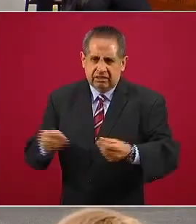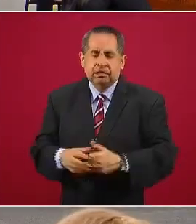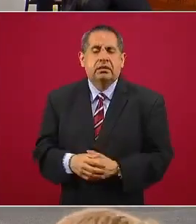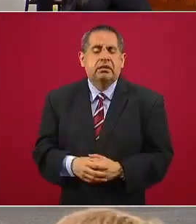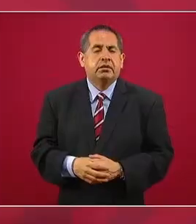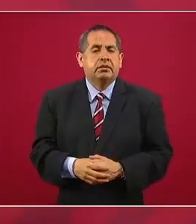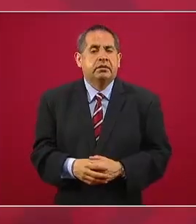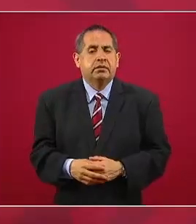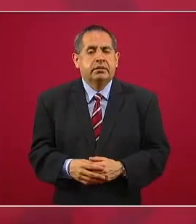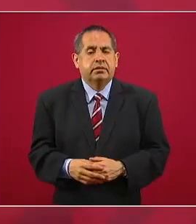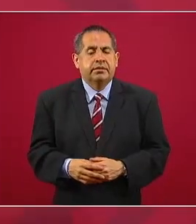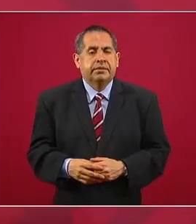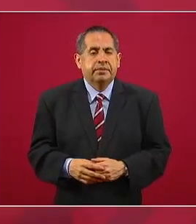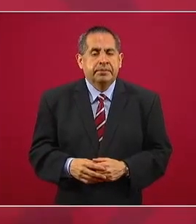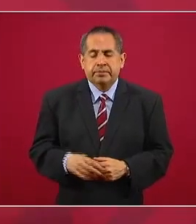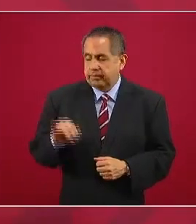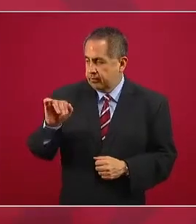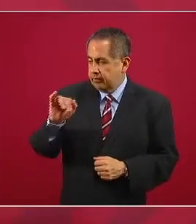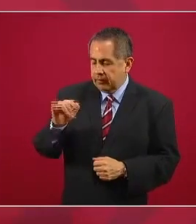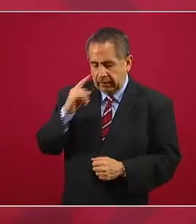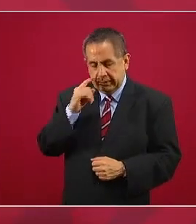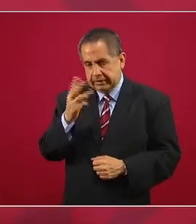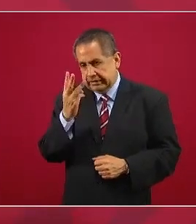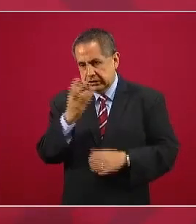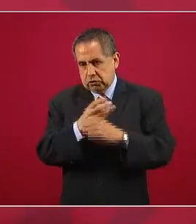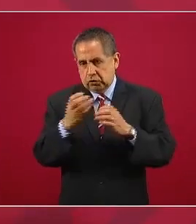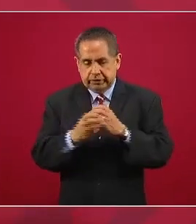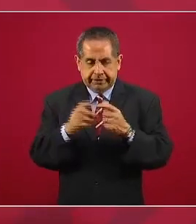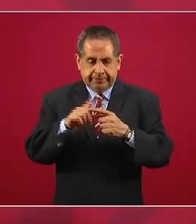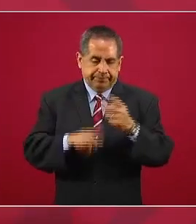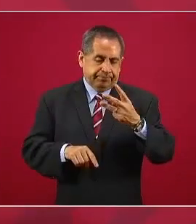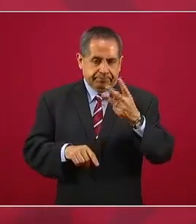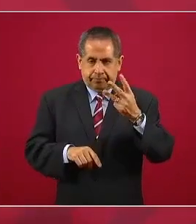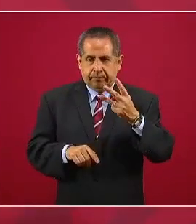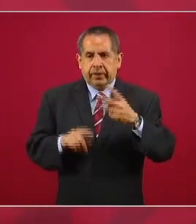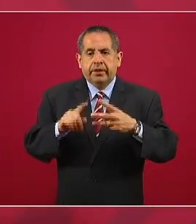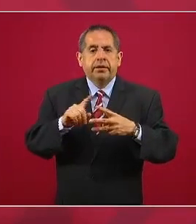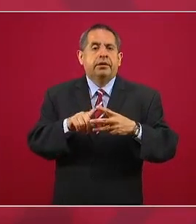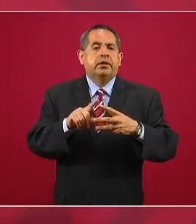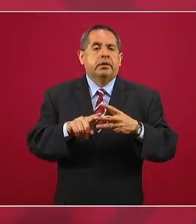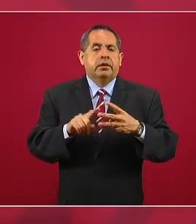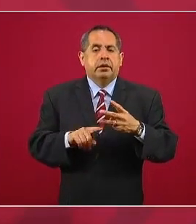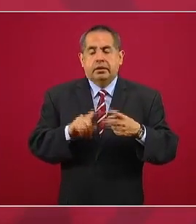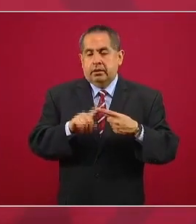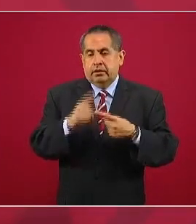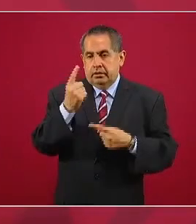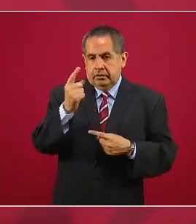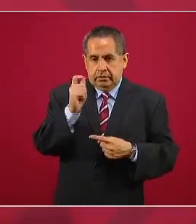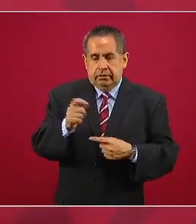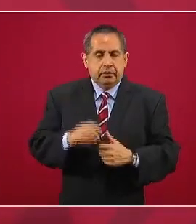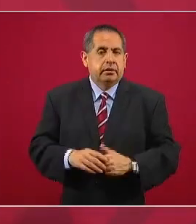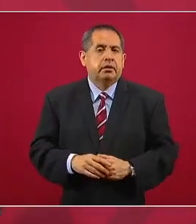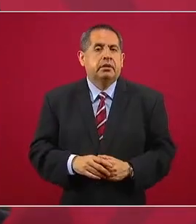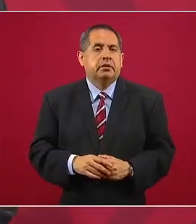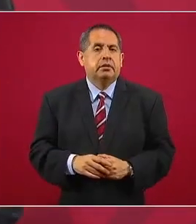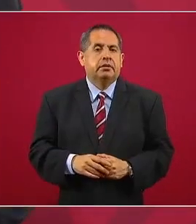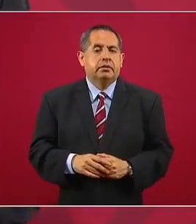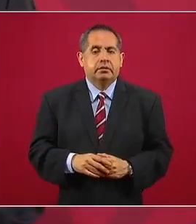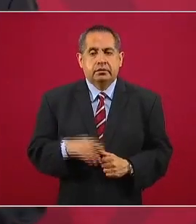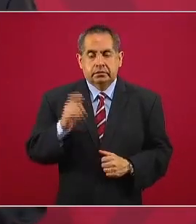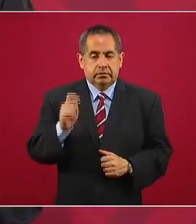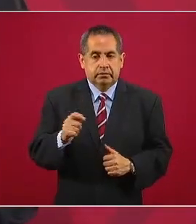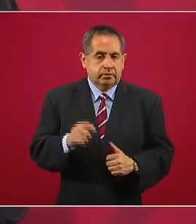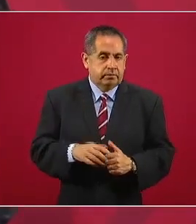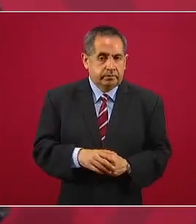bueno, son tres aspectos, ¿no?, sobre este caso. Primero, que se